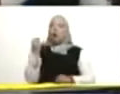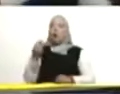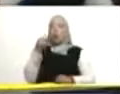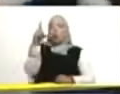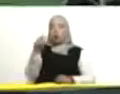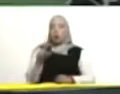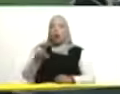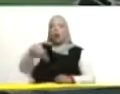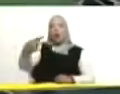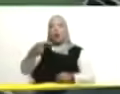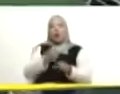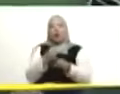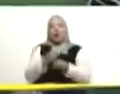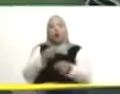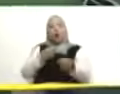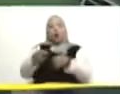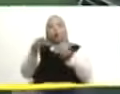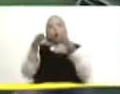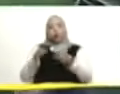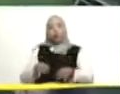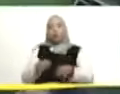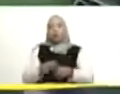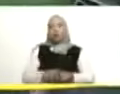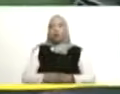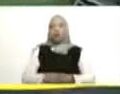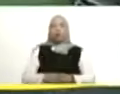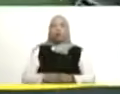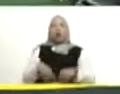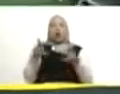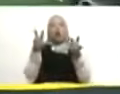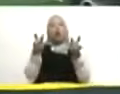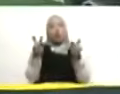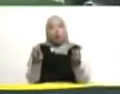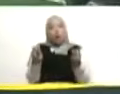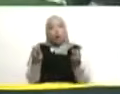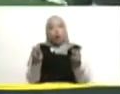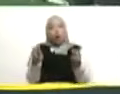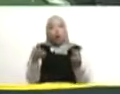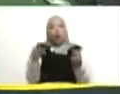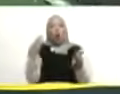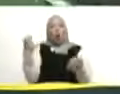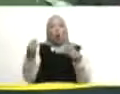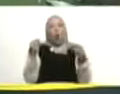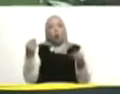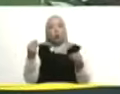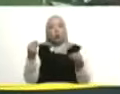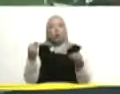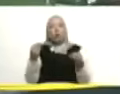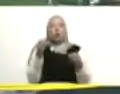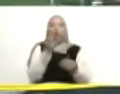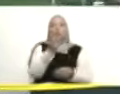Y después vamos a conformar una nueva modalidad. Vamos a conformar